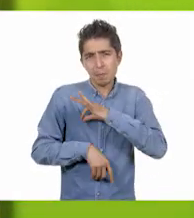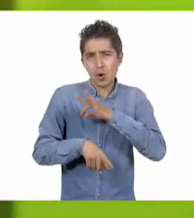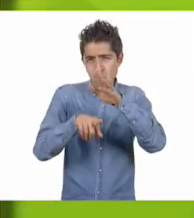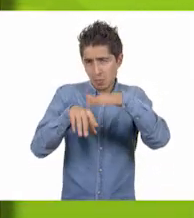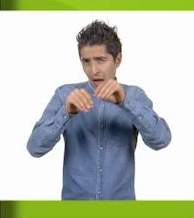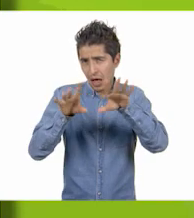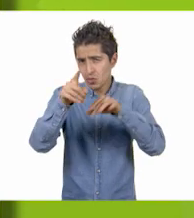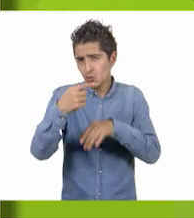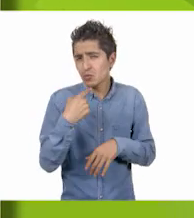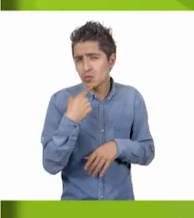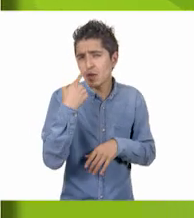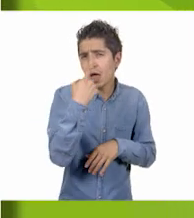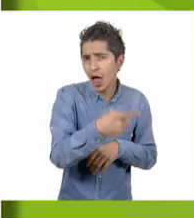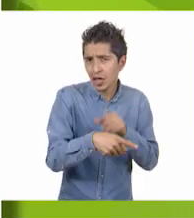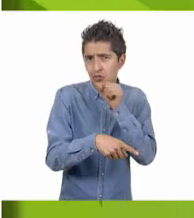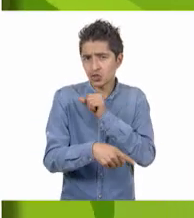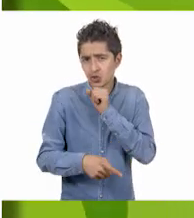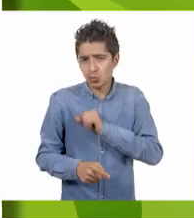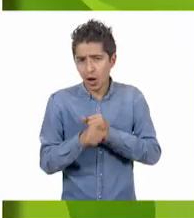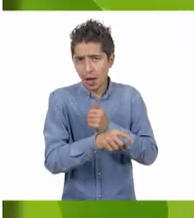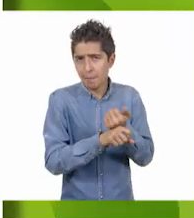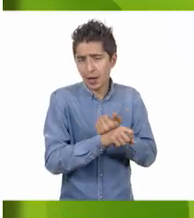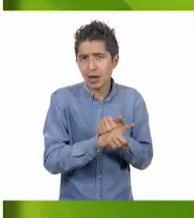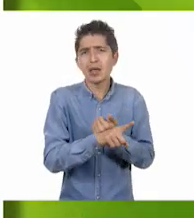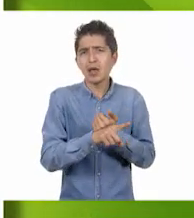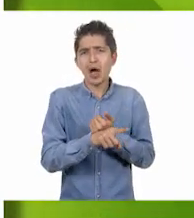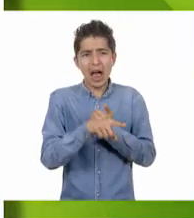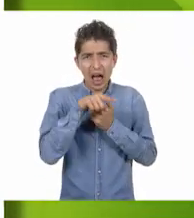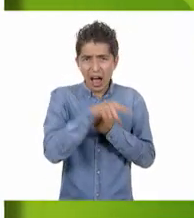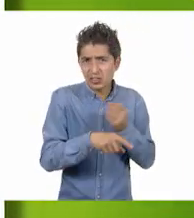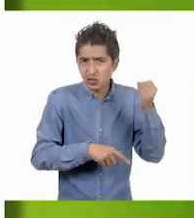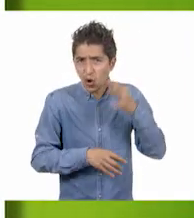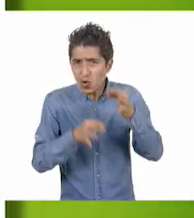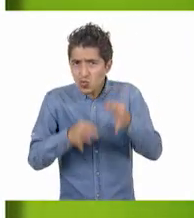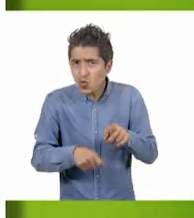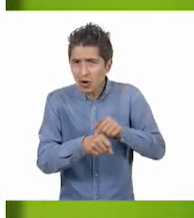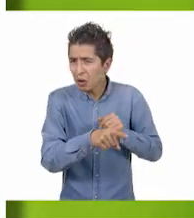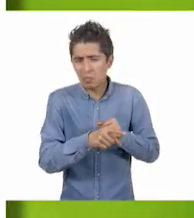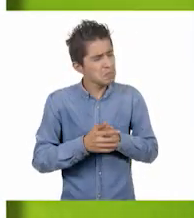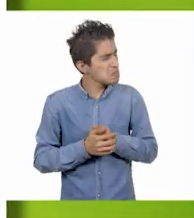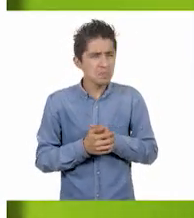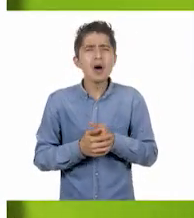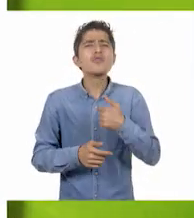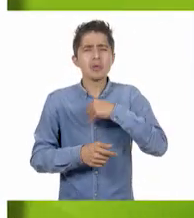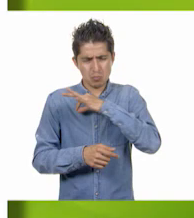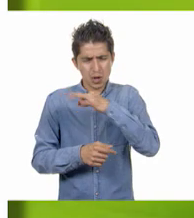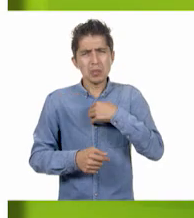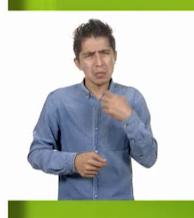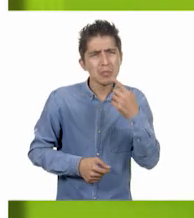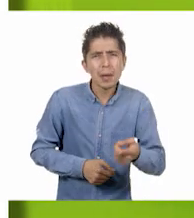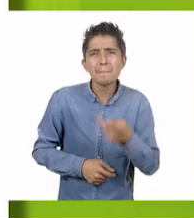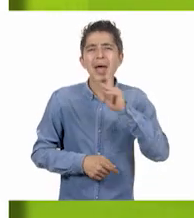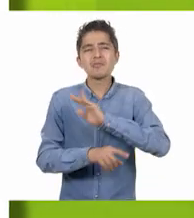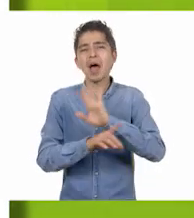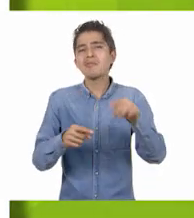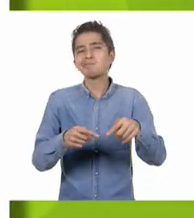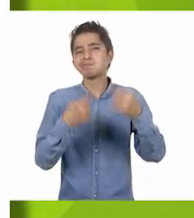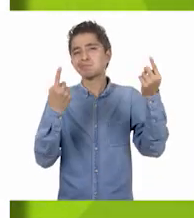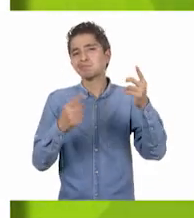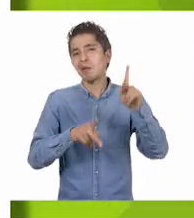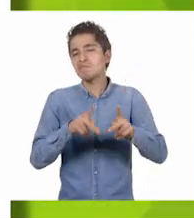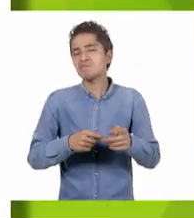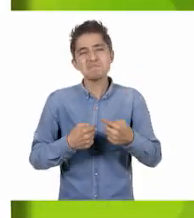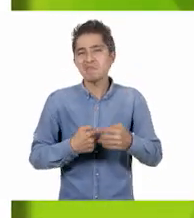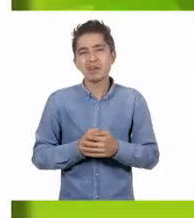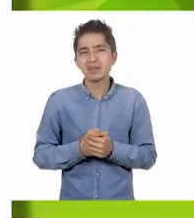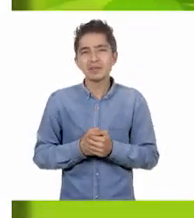aclararle al señor Soplón que él no es el color del sol? Yo lo haría, pero ya no nos hablamos. Los